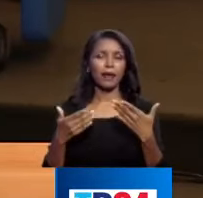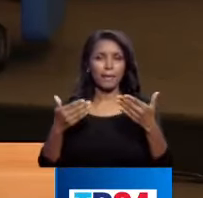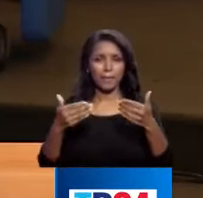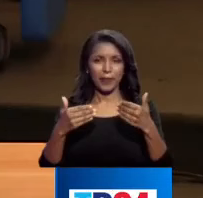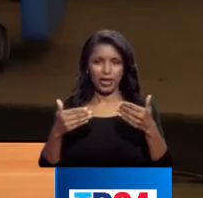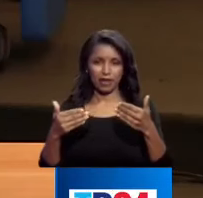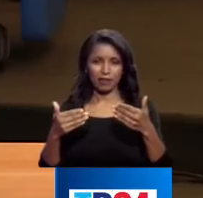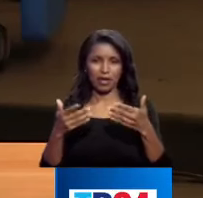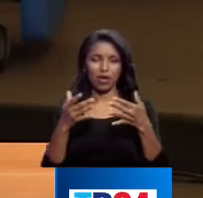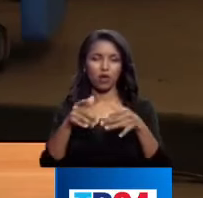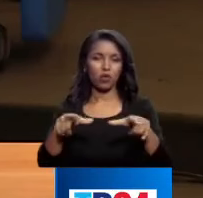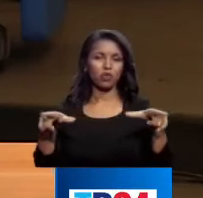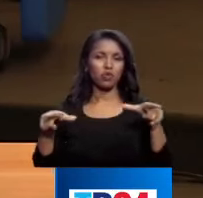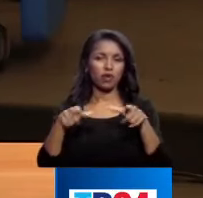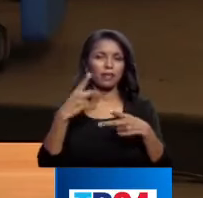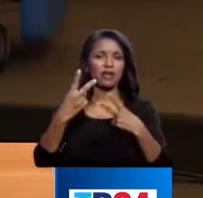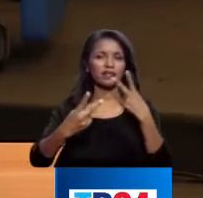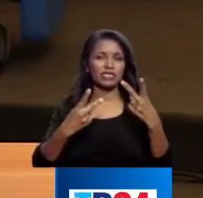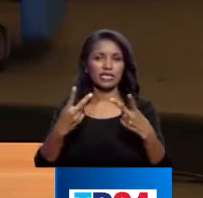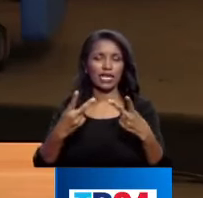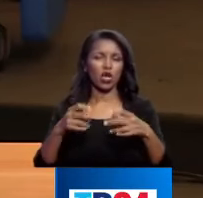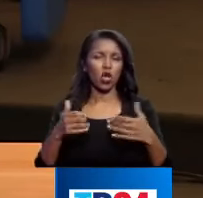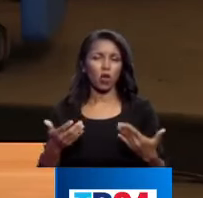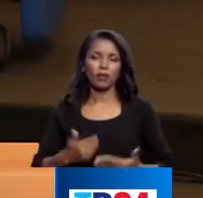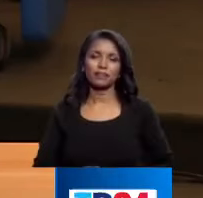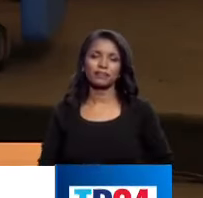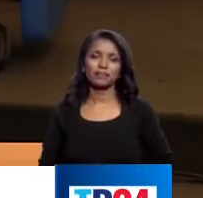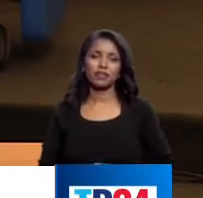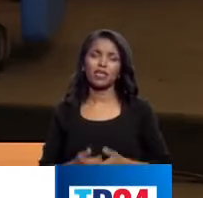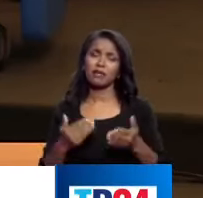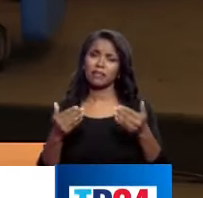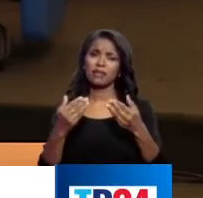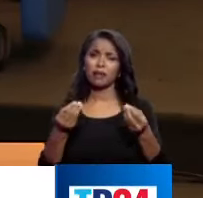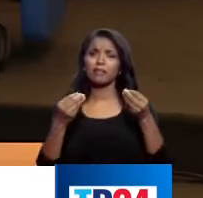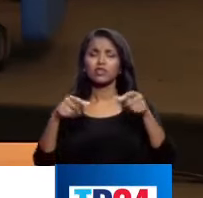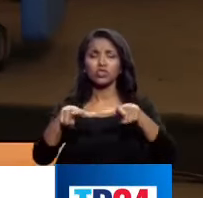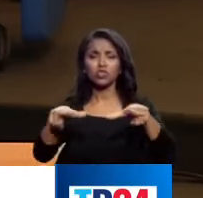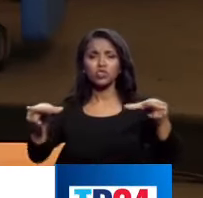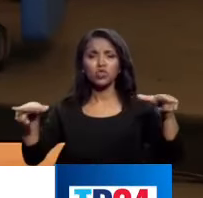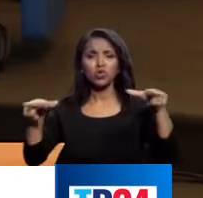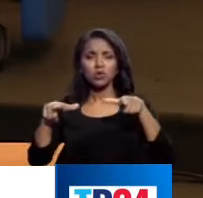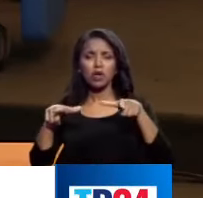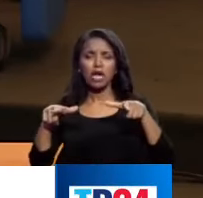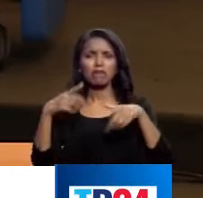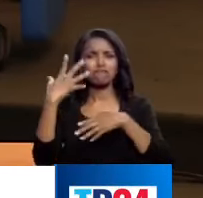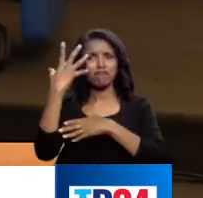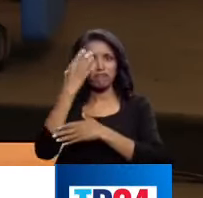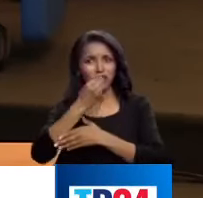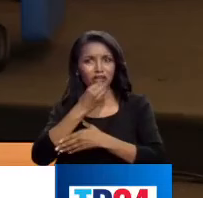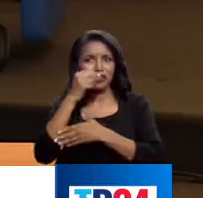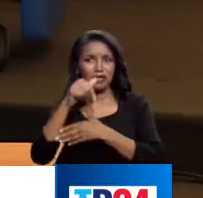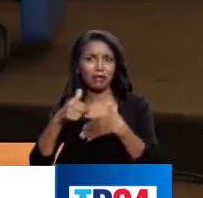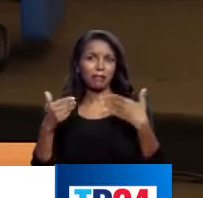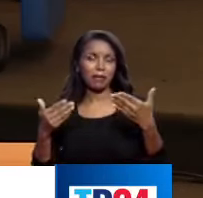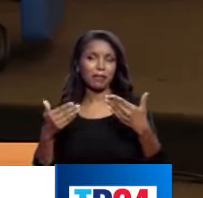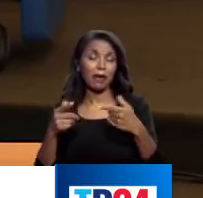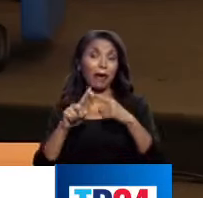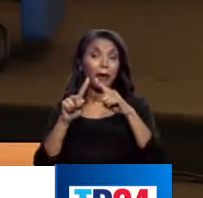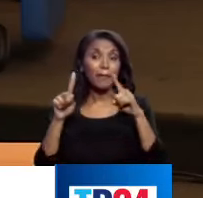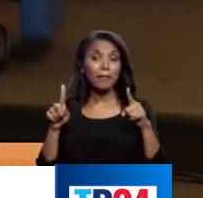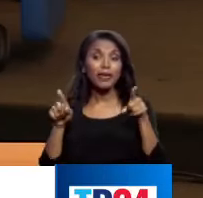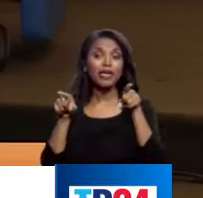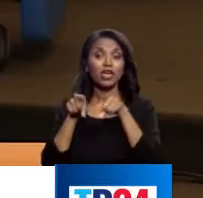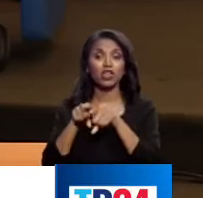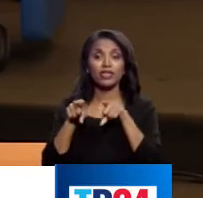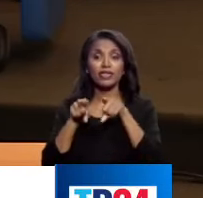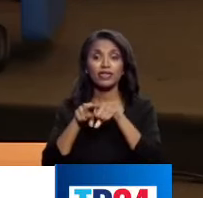Panamá como destino turístico. Si bien es cierto, en Panamá muchas regiones cuentan con grandes atractivos turísticos, no es secreto que